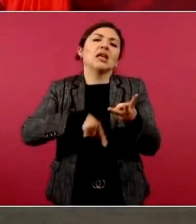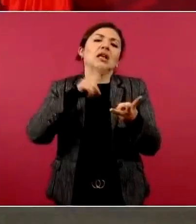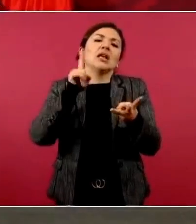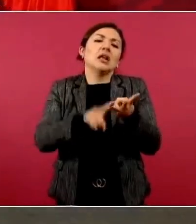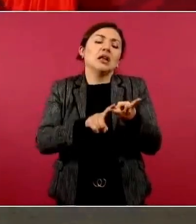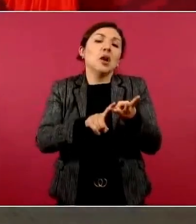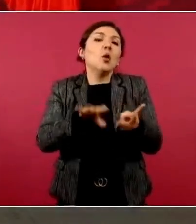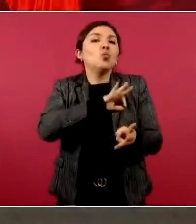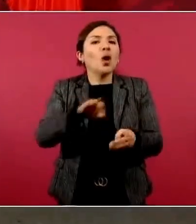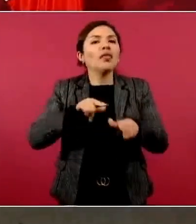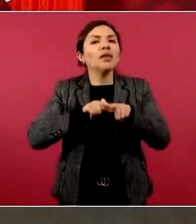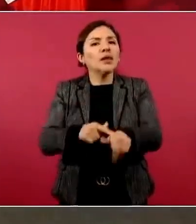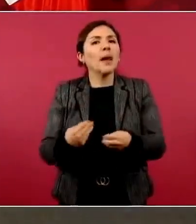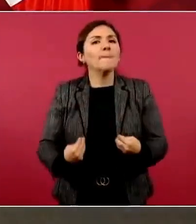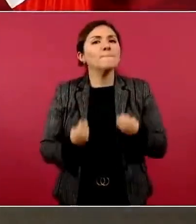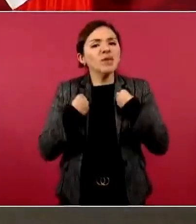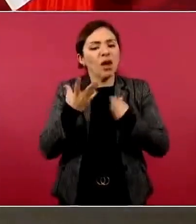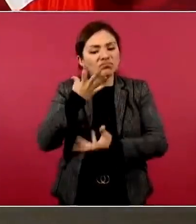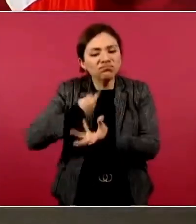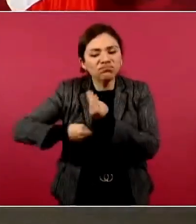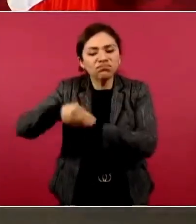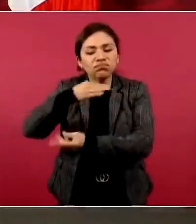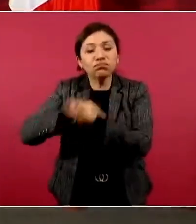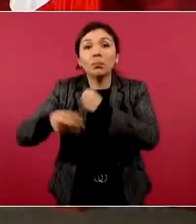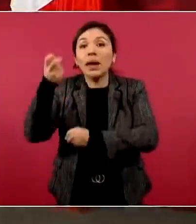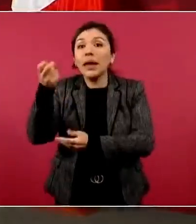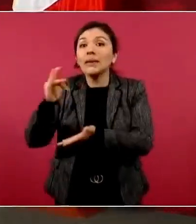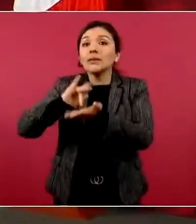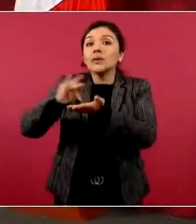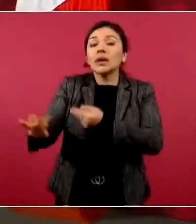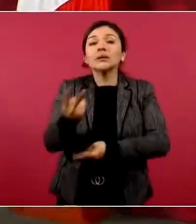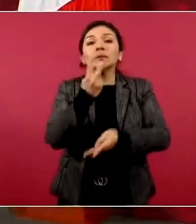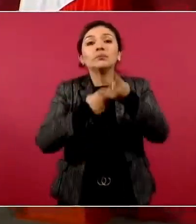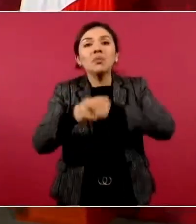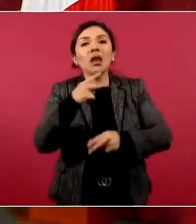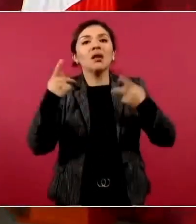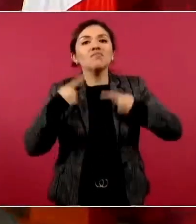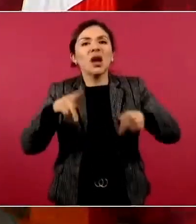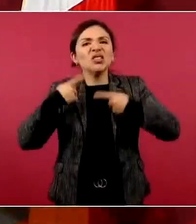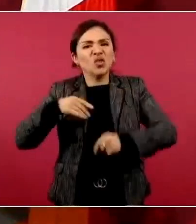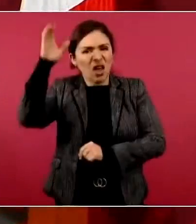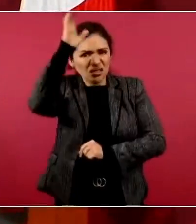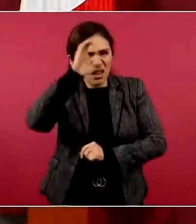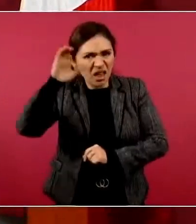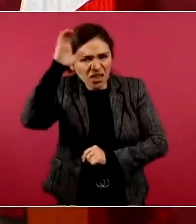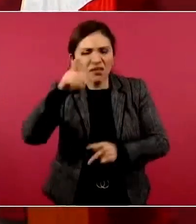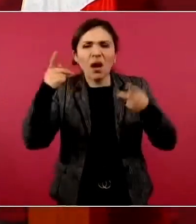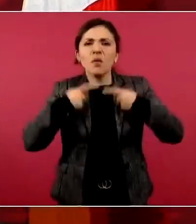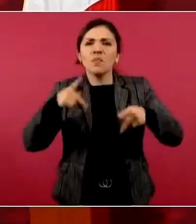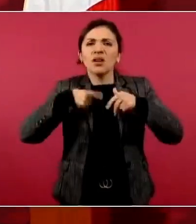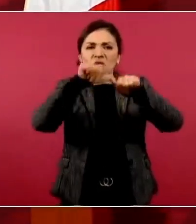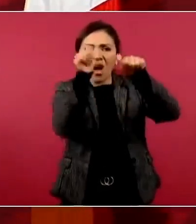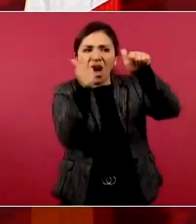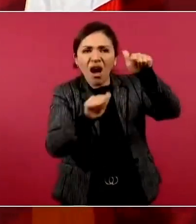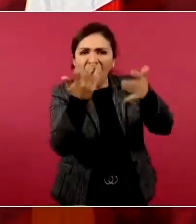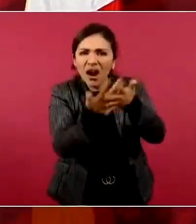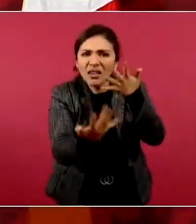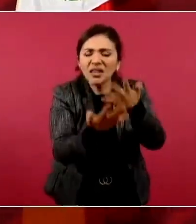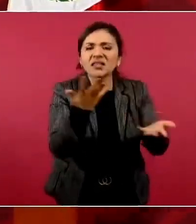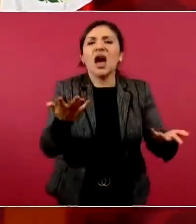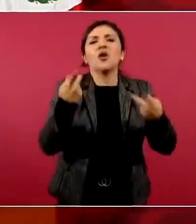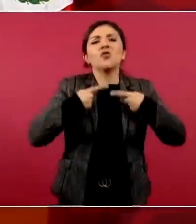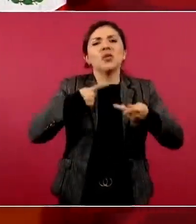pueda vivir, y de ahí surgen los científicos y los artesanos y